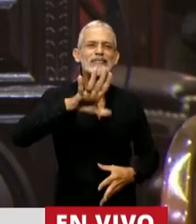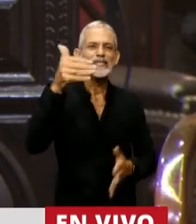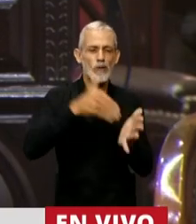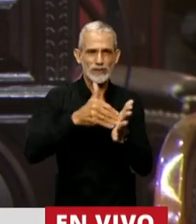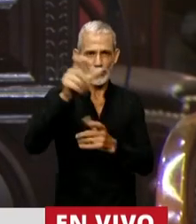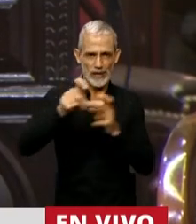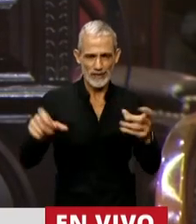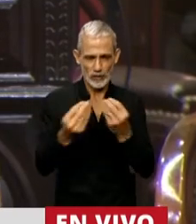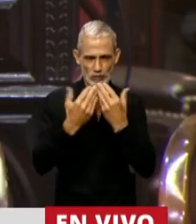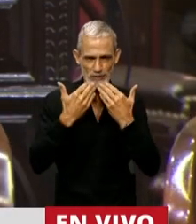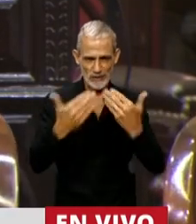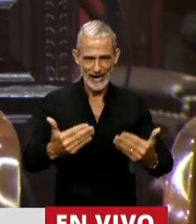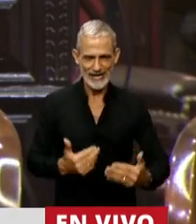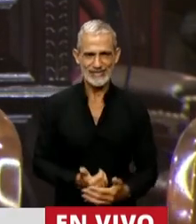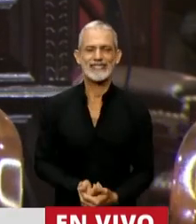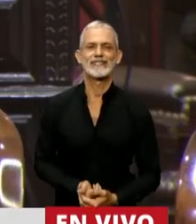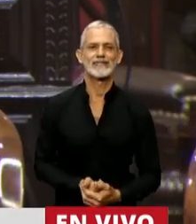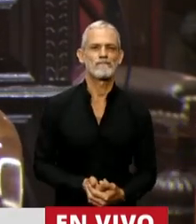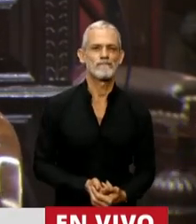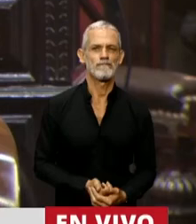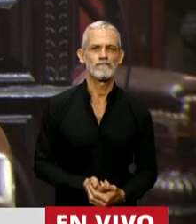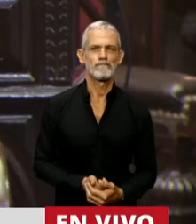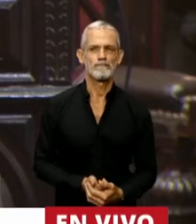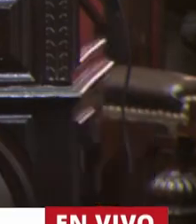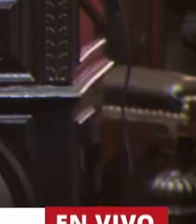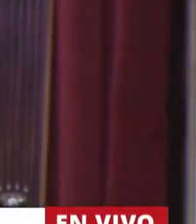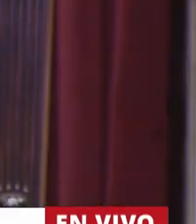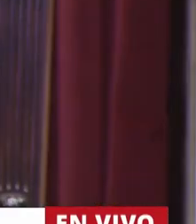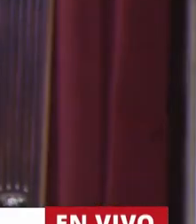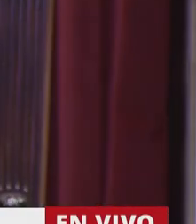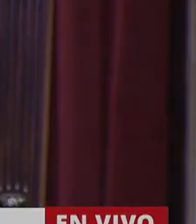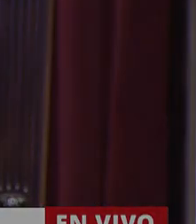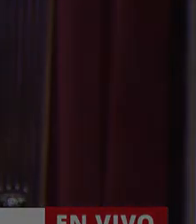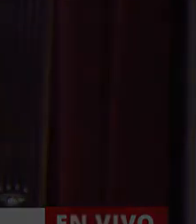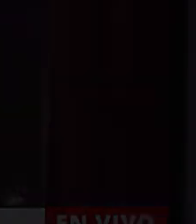de argentinos. Muchísimas gracias, señor presidente. Gracias, diputado. Tiene la...